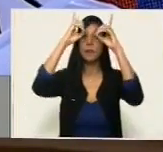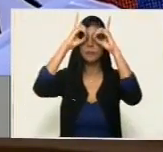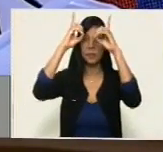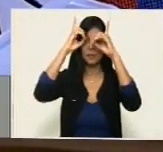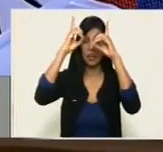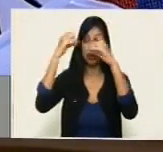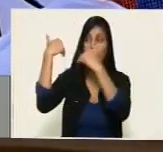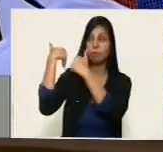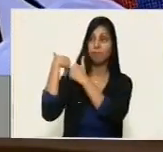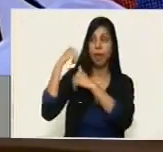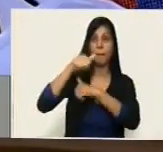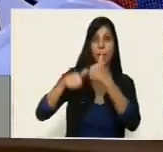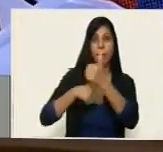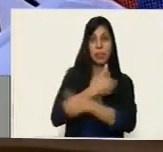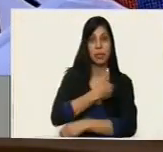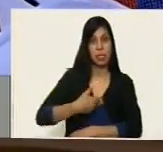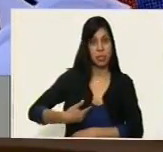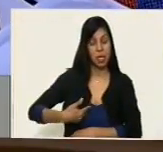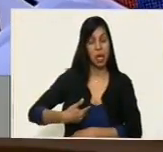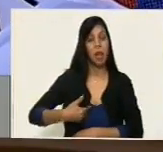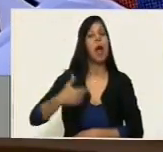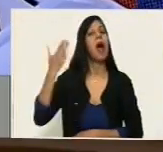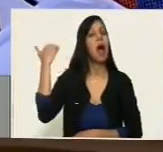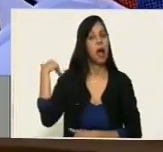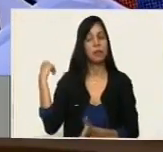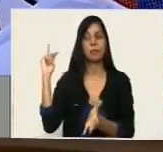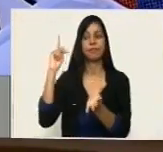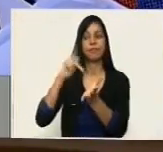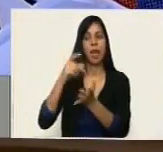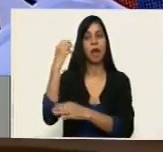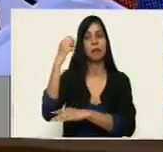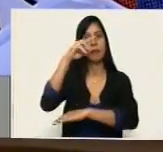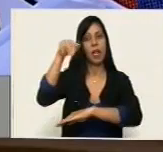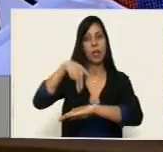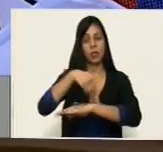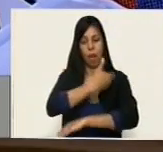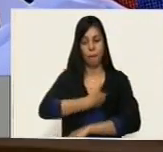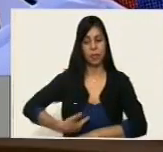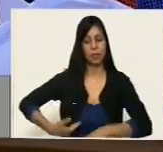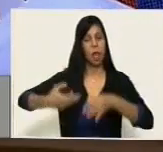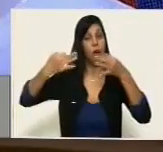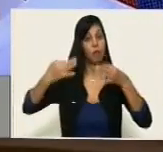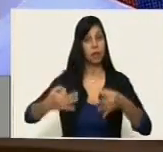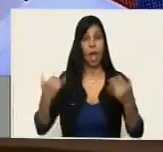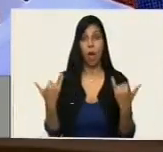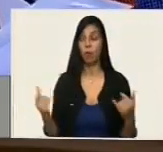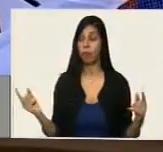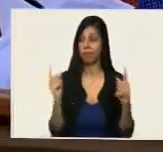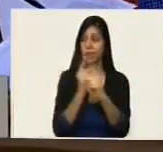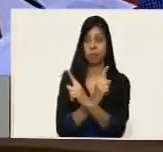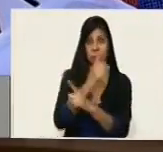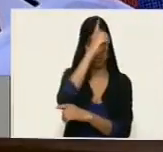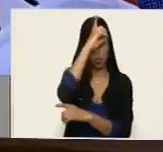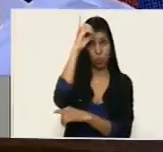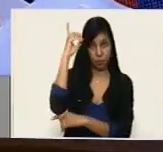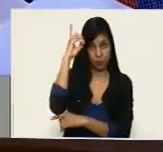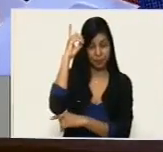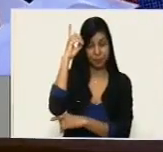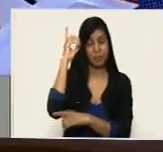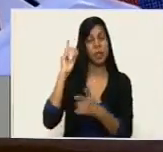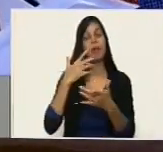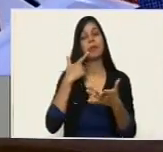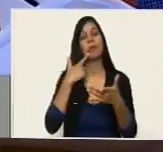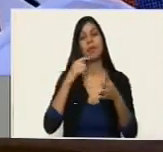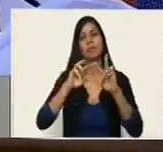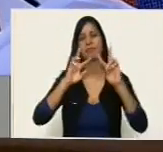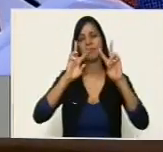Delcy Rodríguez, quien estuvo como presidenta de la Asamblea Nacional Constituyente. En tal sentido, tal como